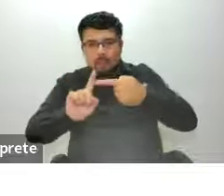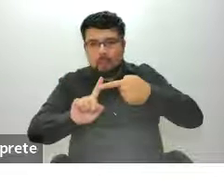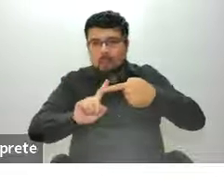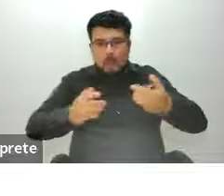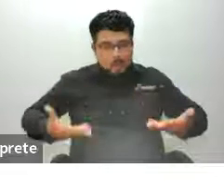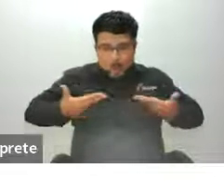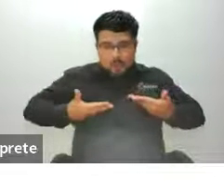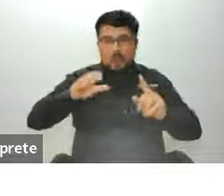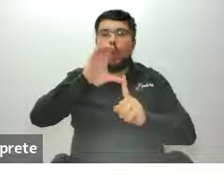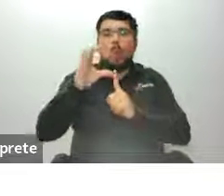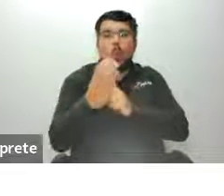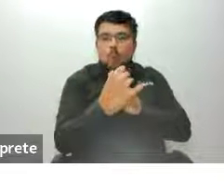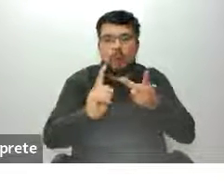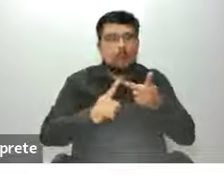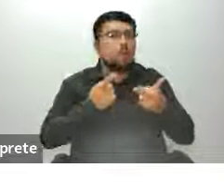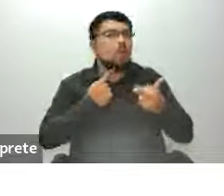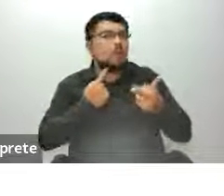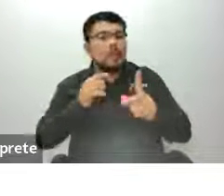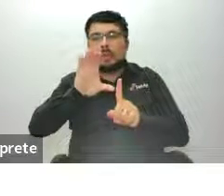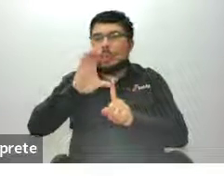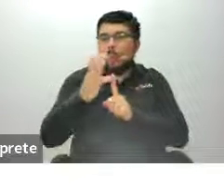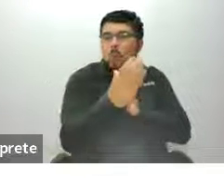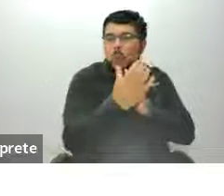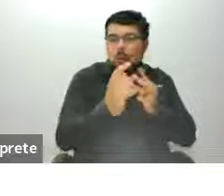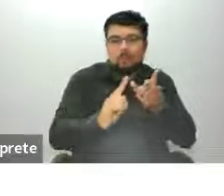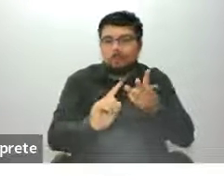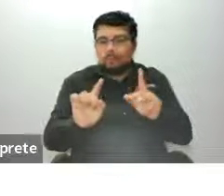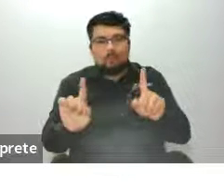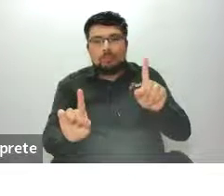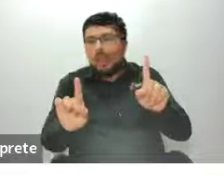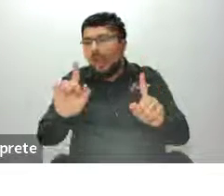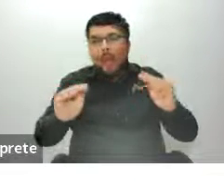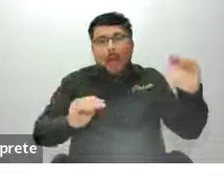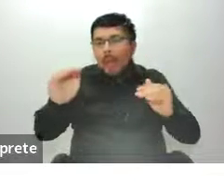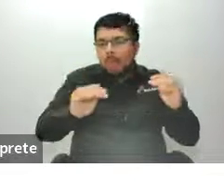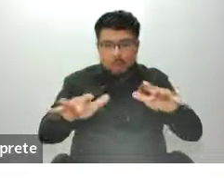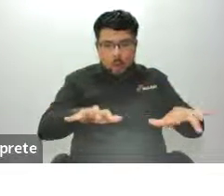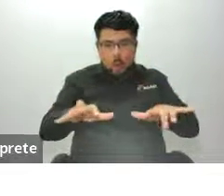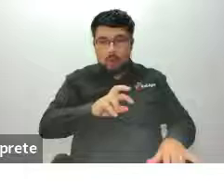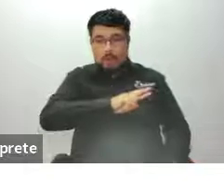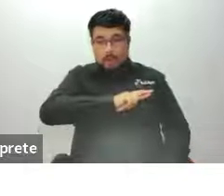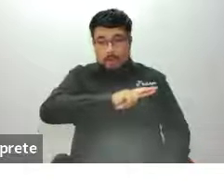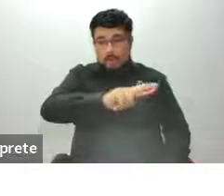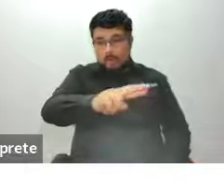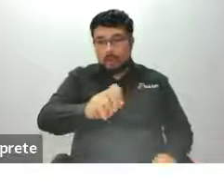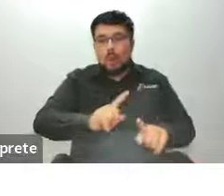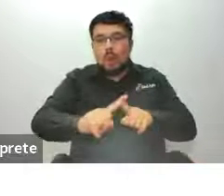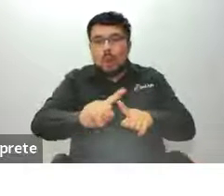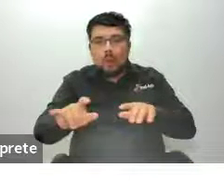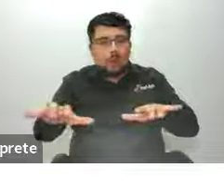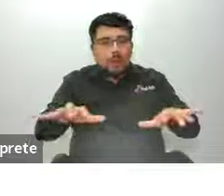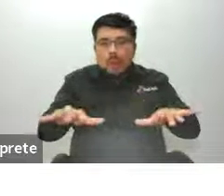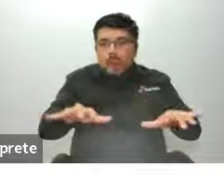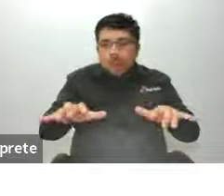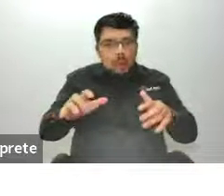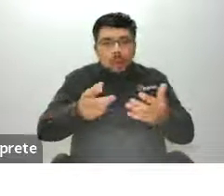intereses culturales, con, en algunos casos con elementos religiosos, por ejemplo, en otros casos con elementos artísticos, en